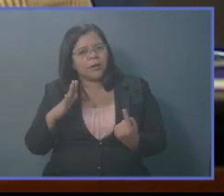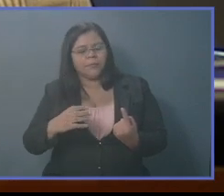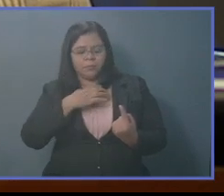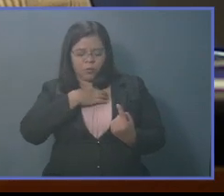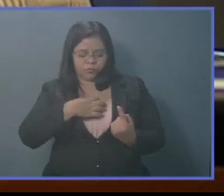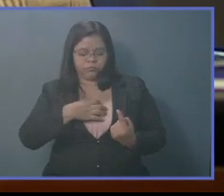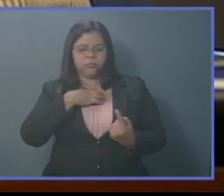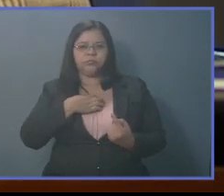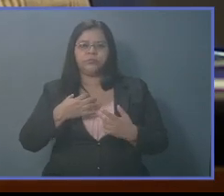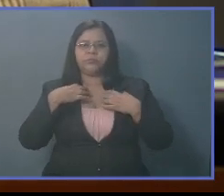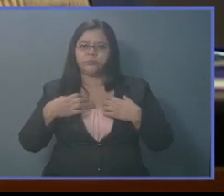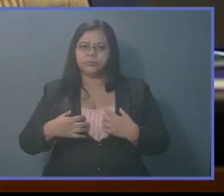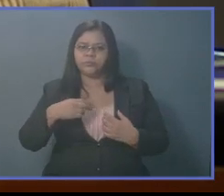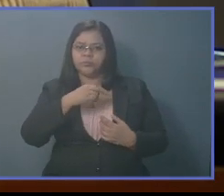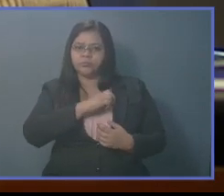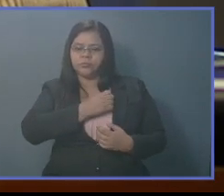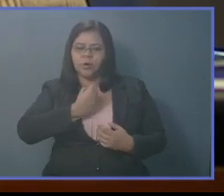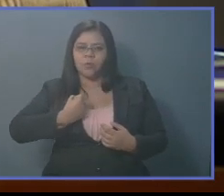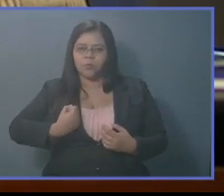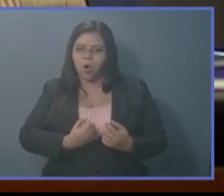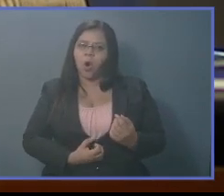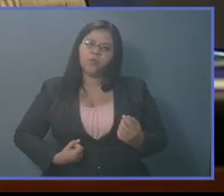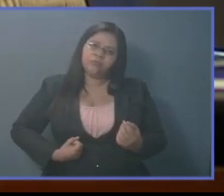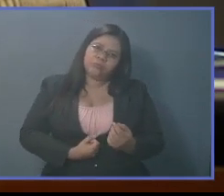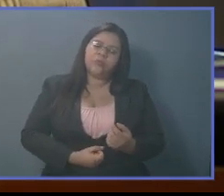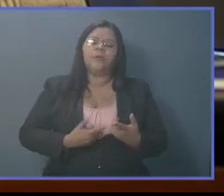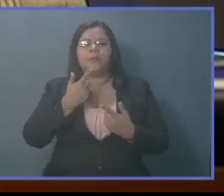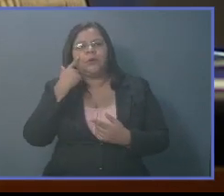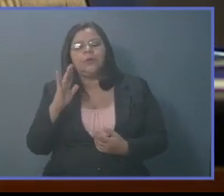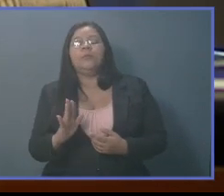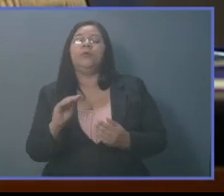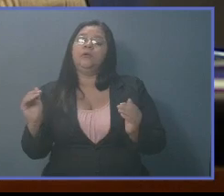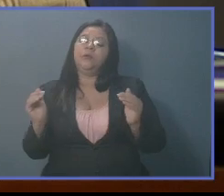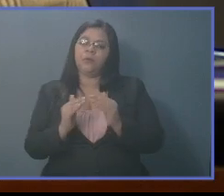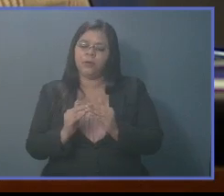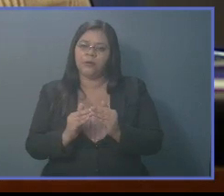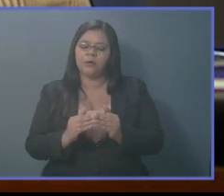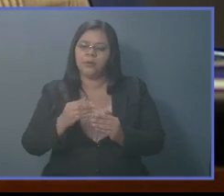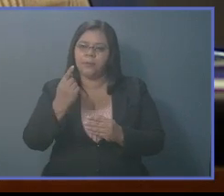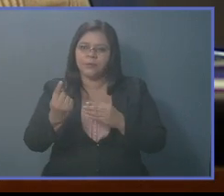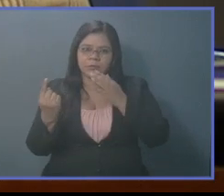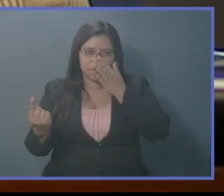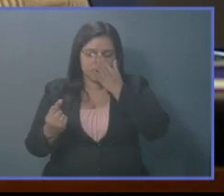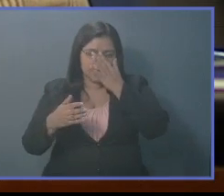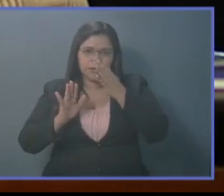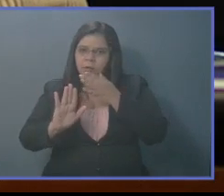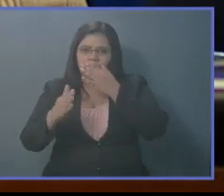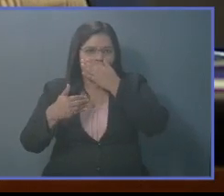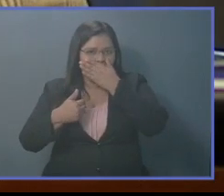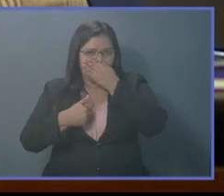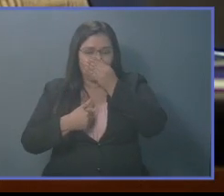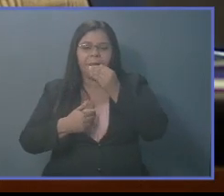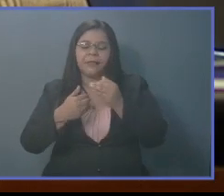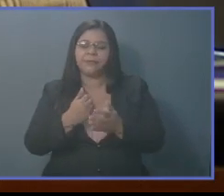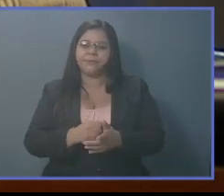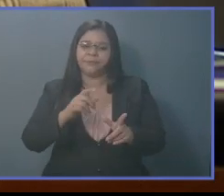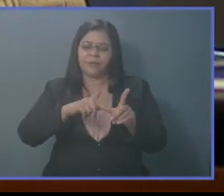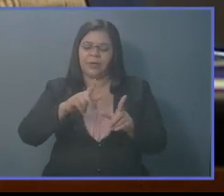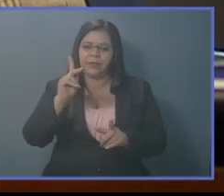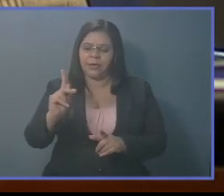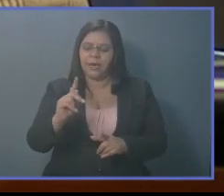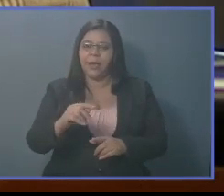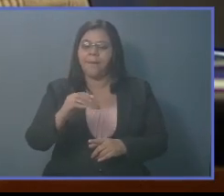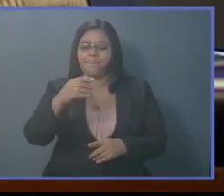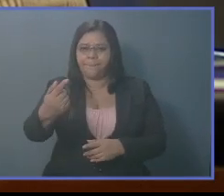J. Población expuesta y susceptible, todas las personas que no han tenido la enfermedad de COVID-19. K. Población